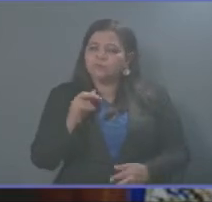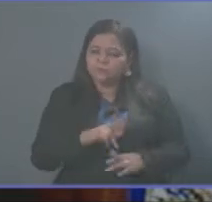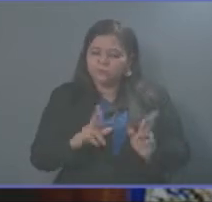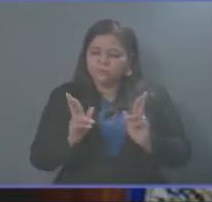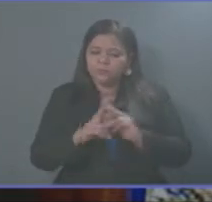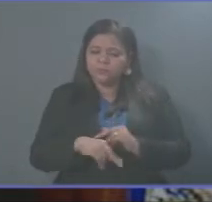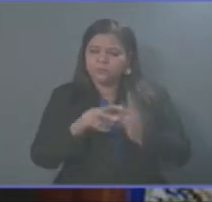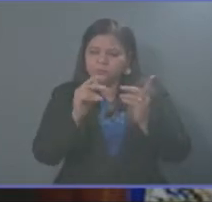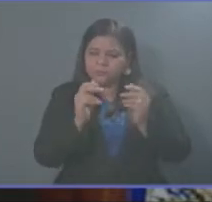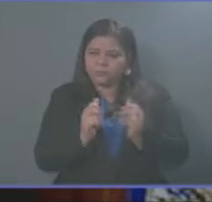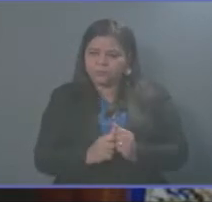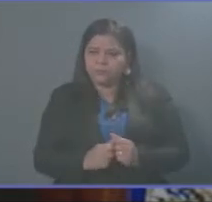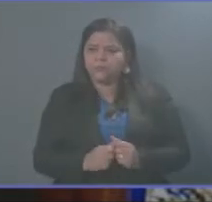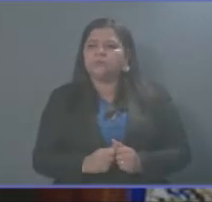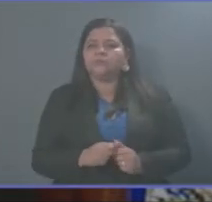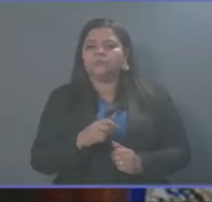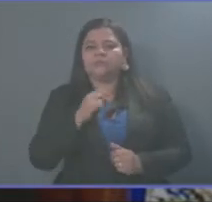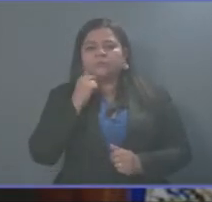reforma presupuestaria.